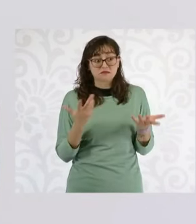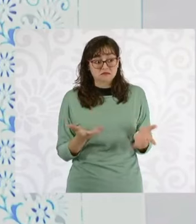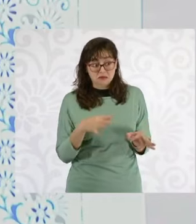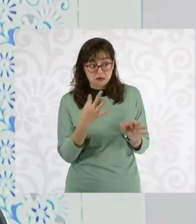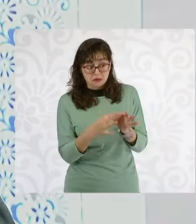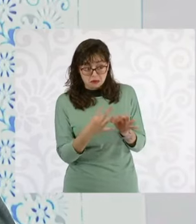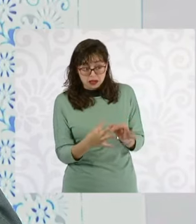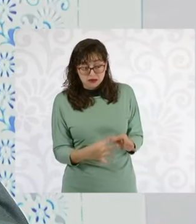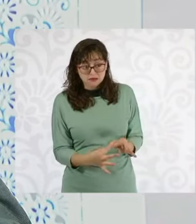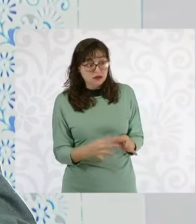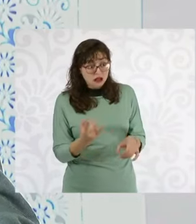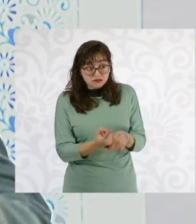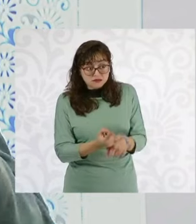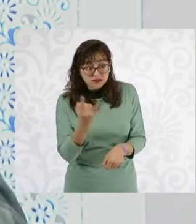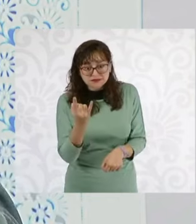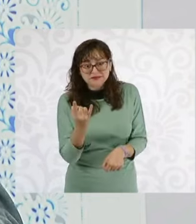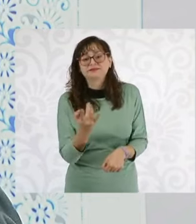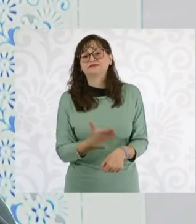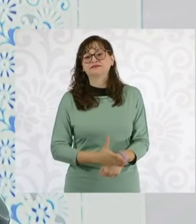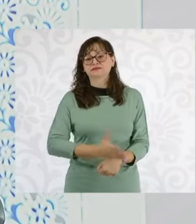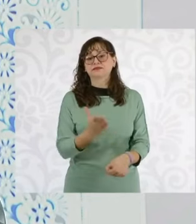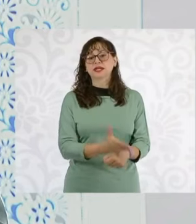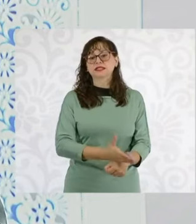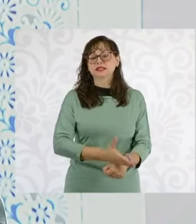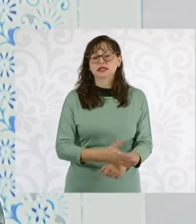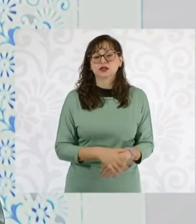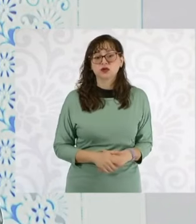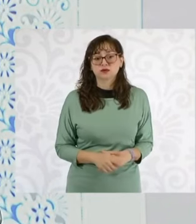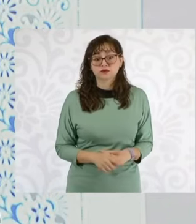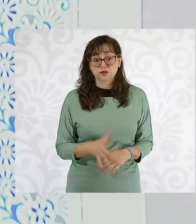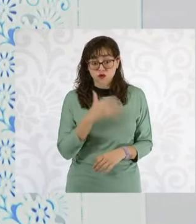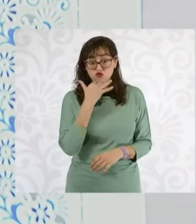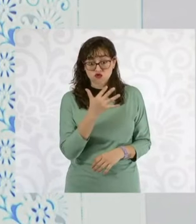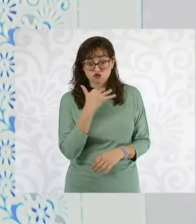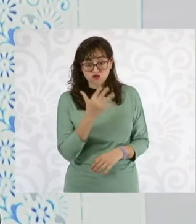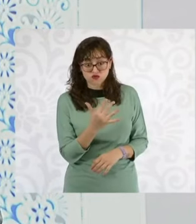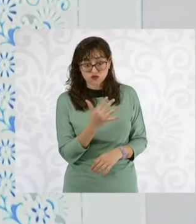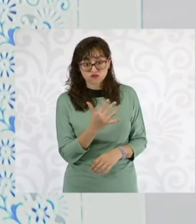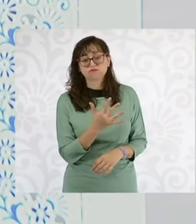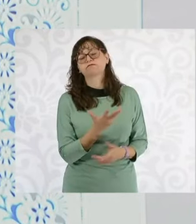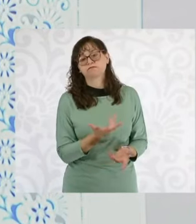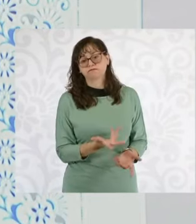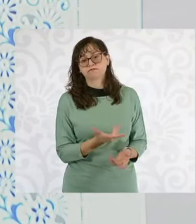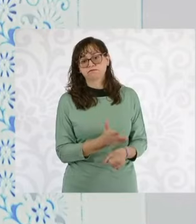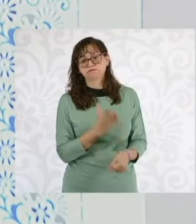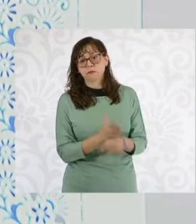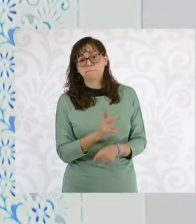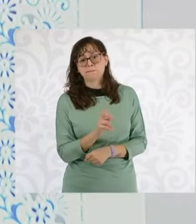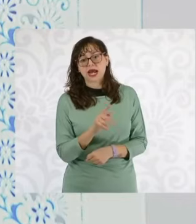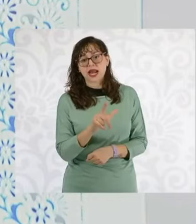sanciones administrativas o incluso, en el caso de corrupción, pues penales.